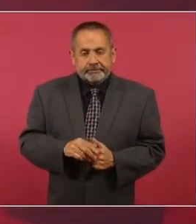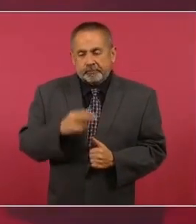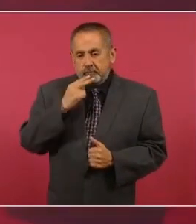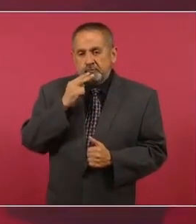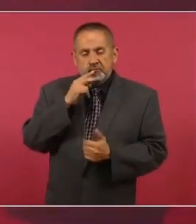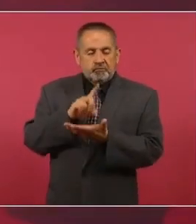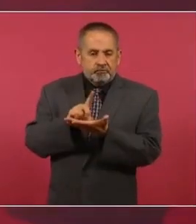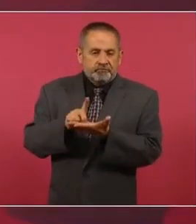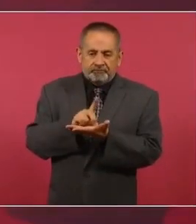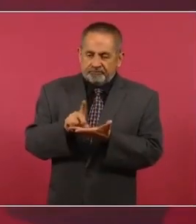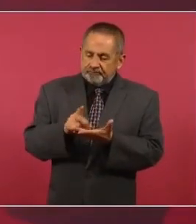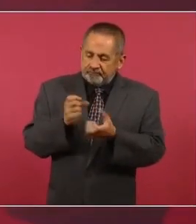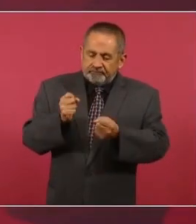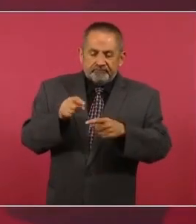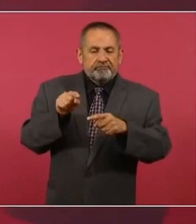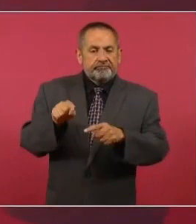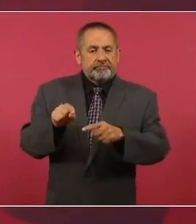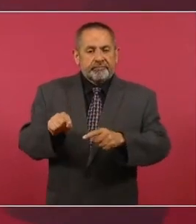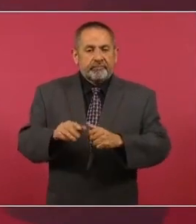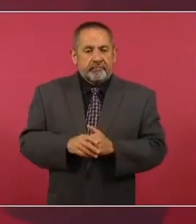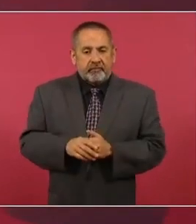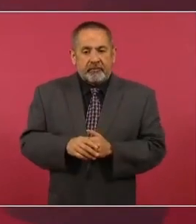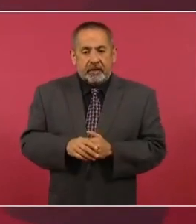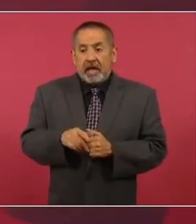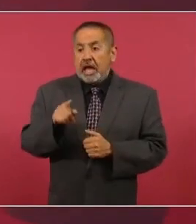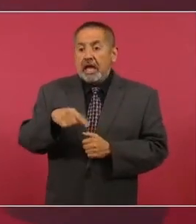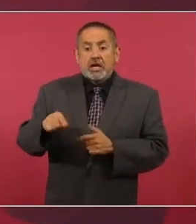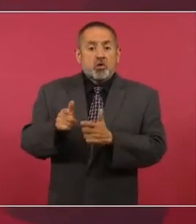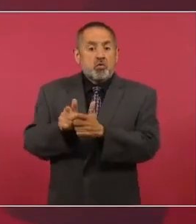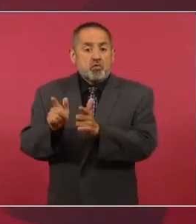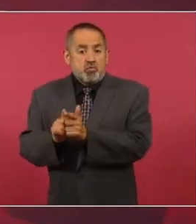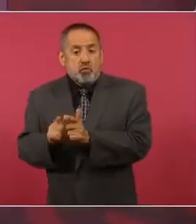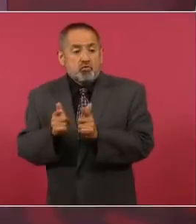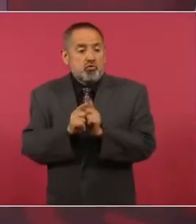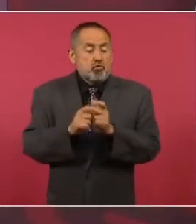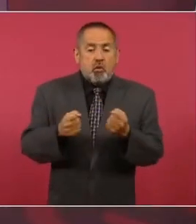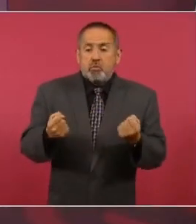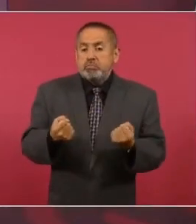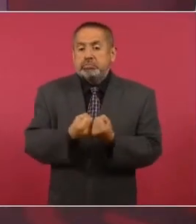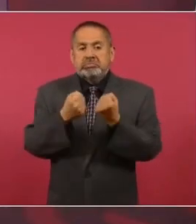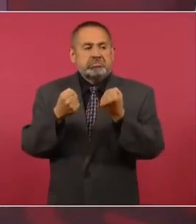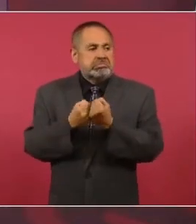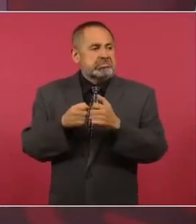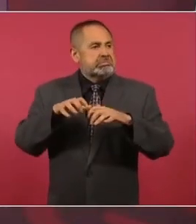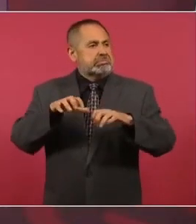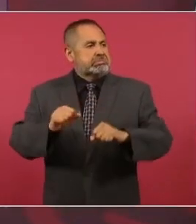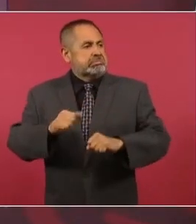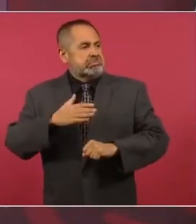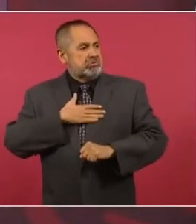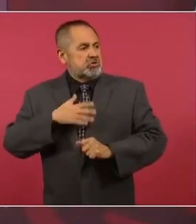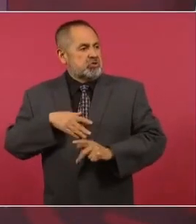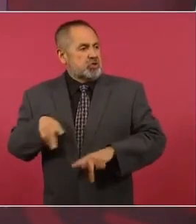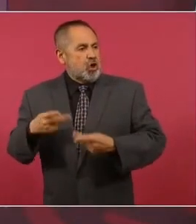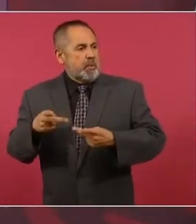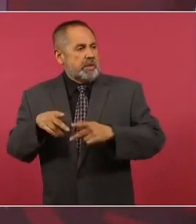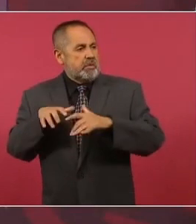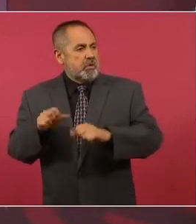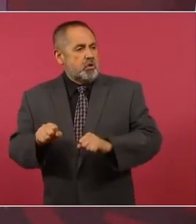consumo, y ahí las bandas se enfrentan por el mercado interno,